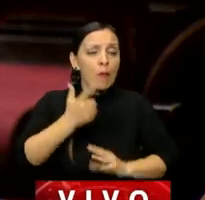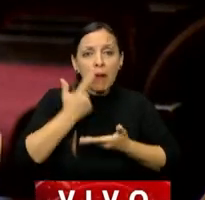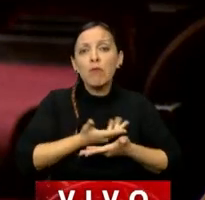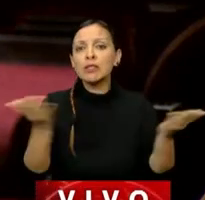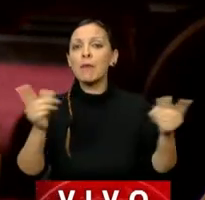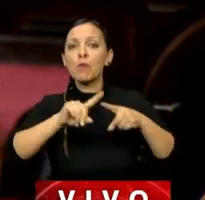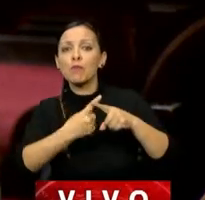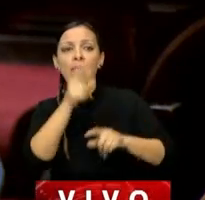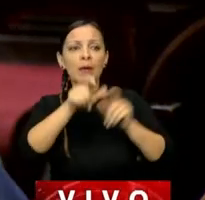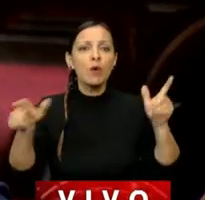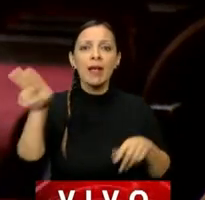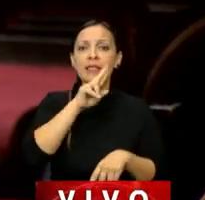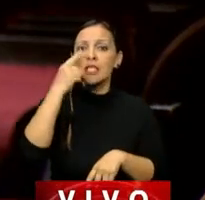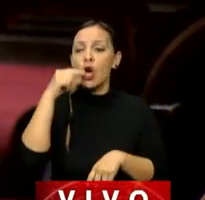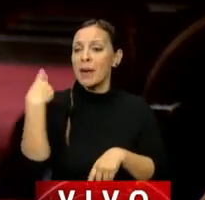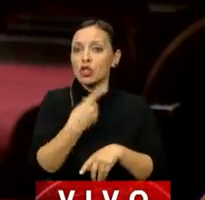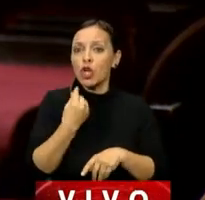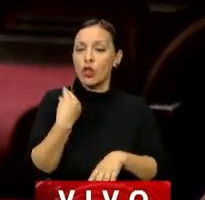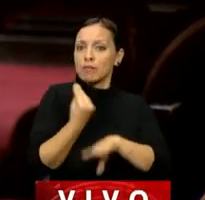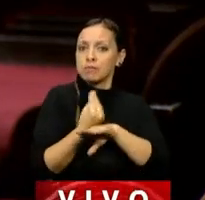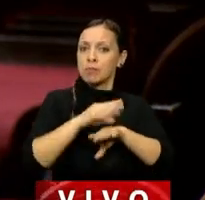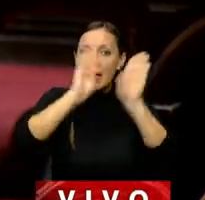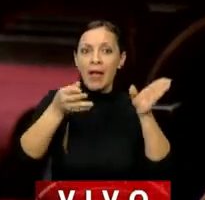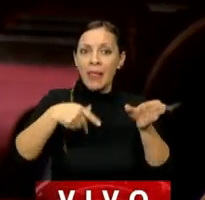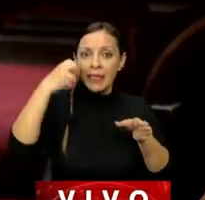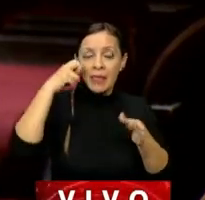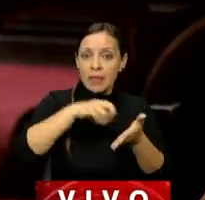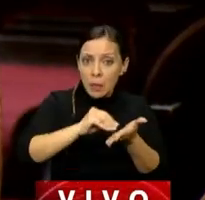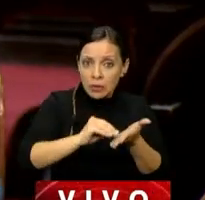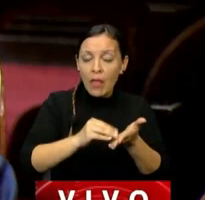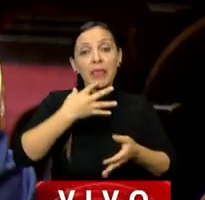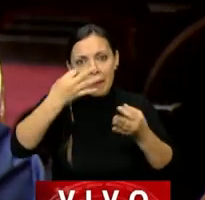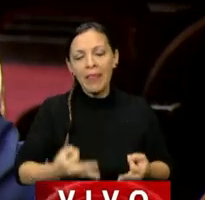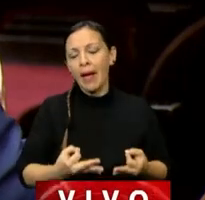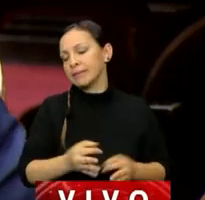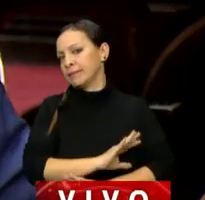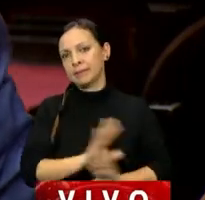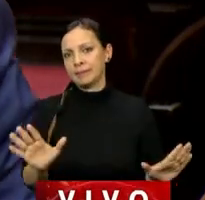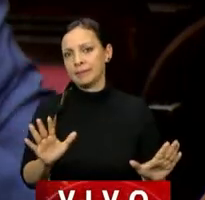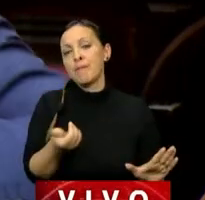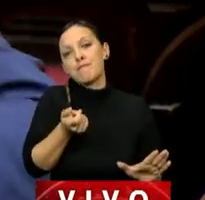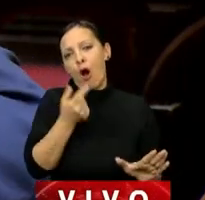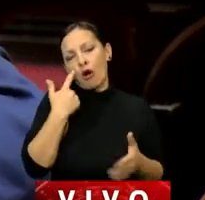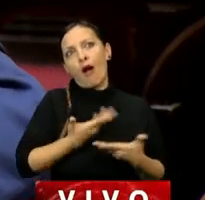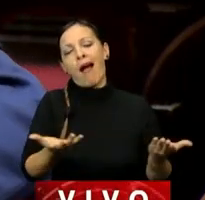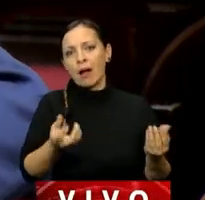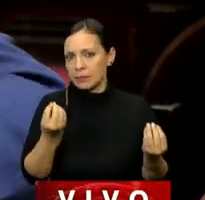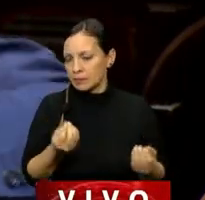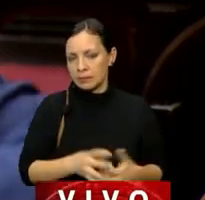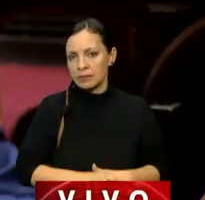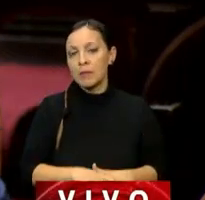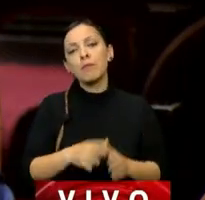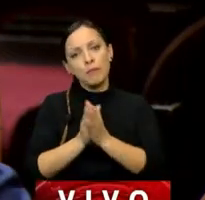que damos los hombres y las mujeres que somos la clase dirigente de este país la verdad que es bastante poca así que al menos